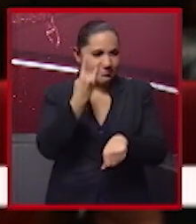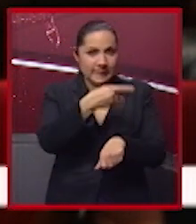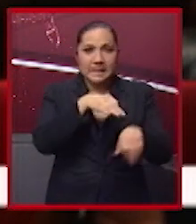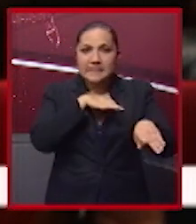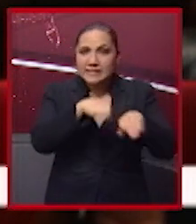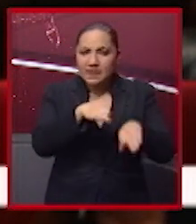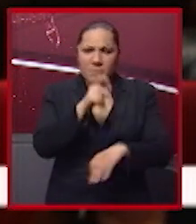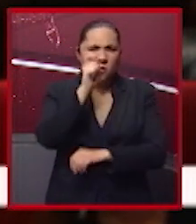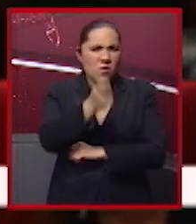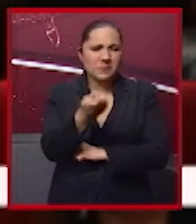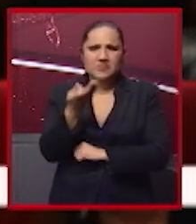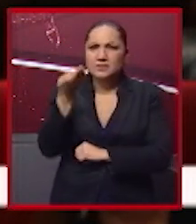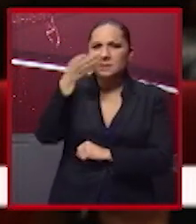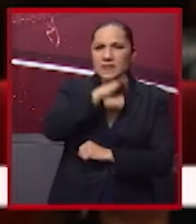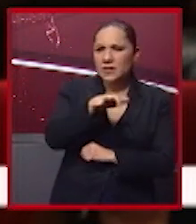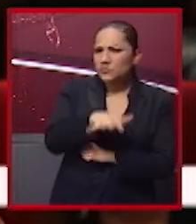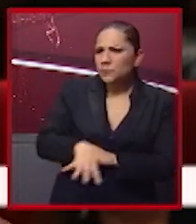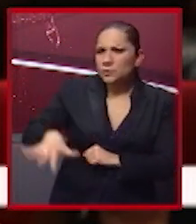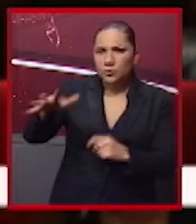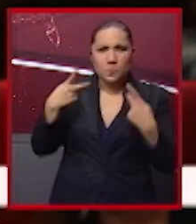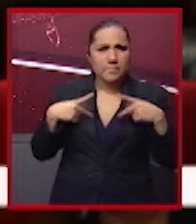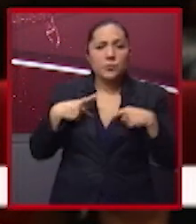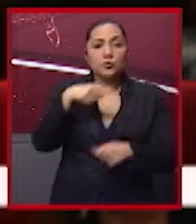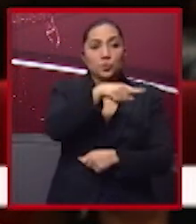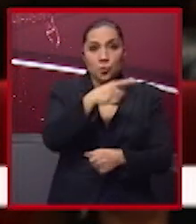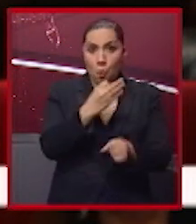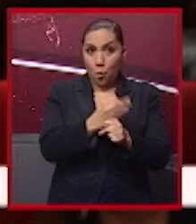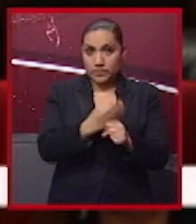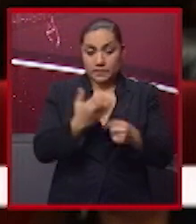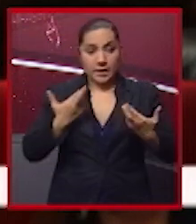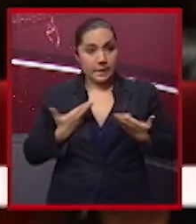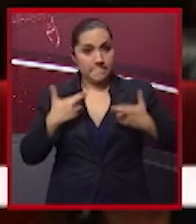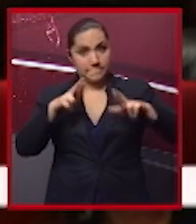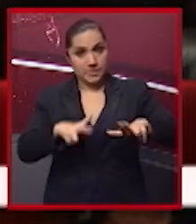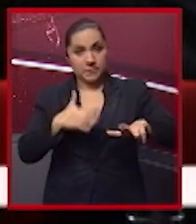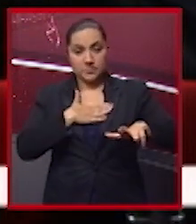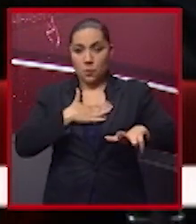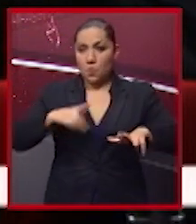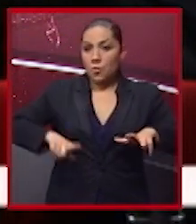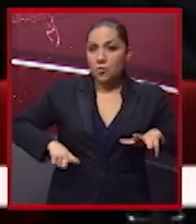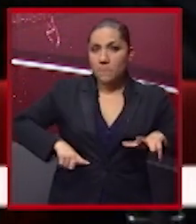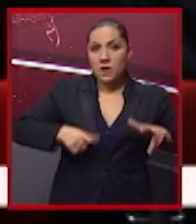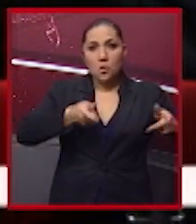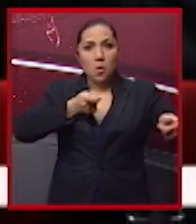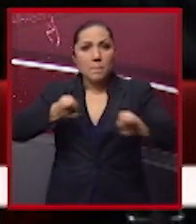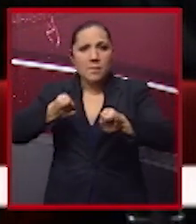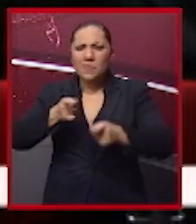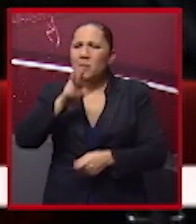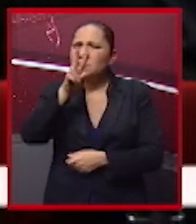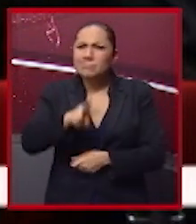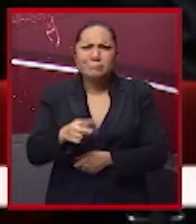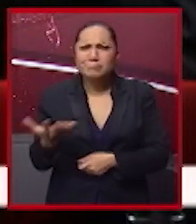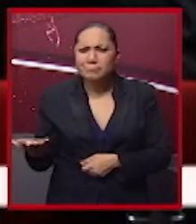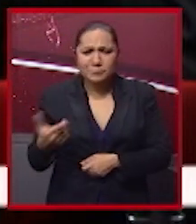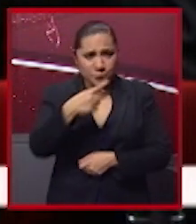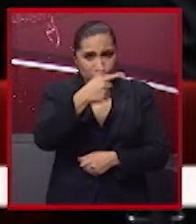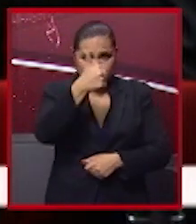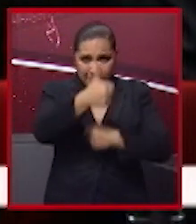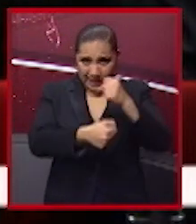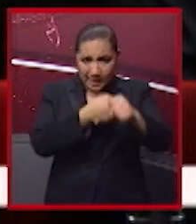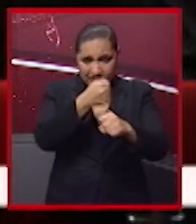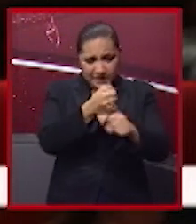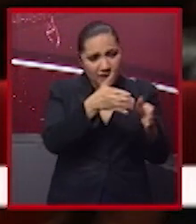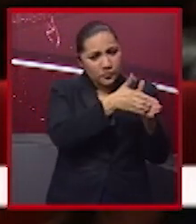este sistema que hoy usted está representando aquí, señor secretario. Y la verdad es que este sexenio tuvo un quebranto